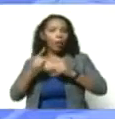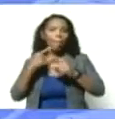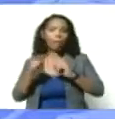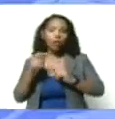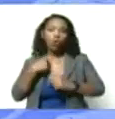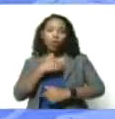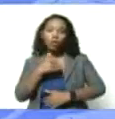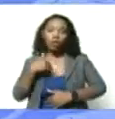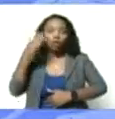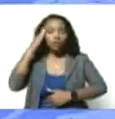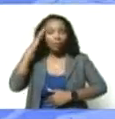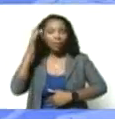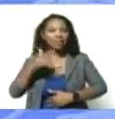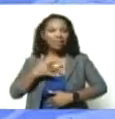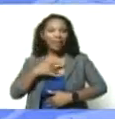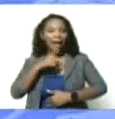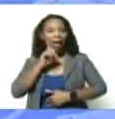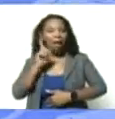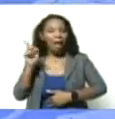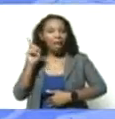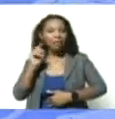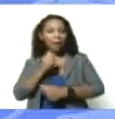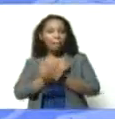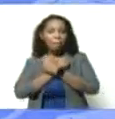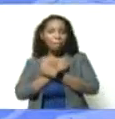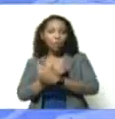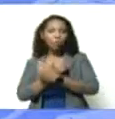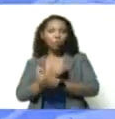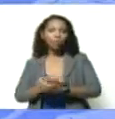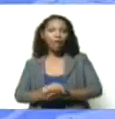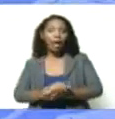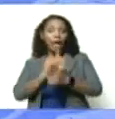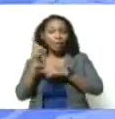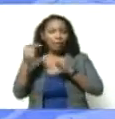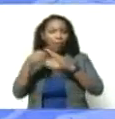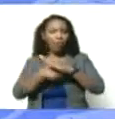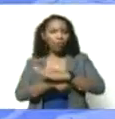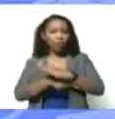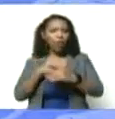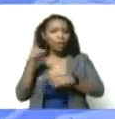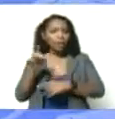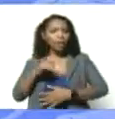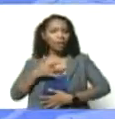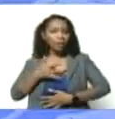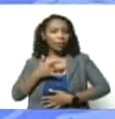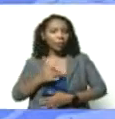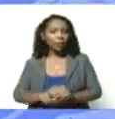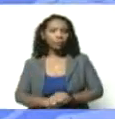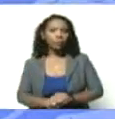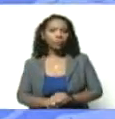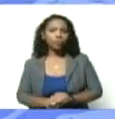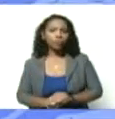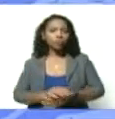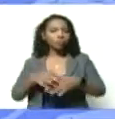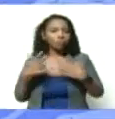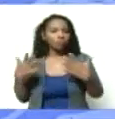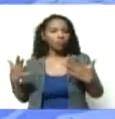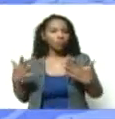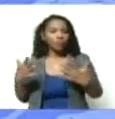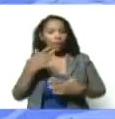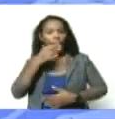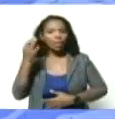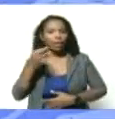sepan, siéntanse con ese amor, esa profundidad, ese sentimiento de que